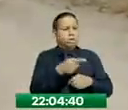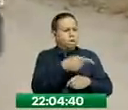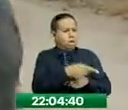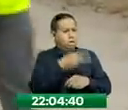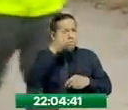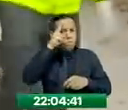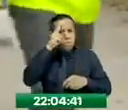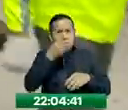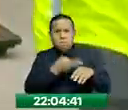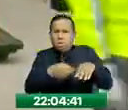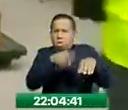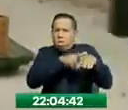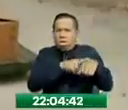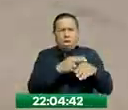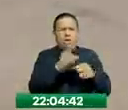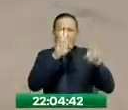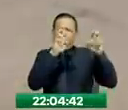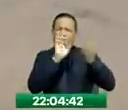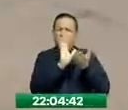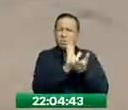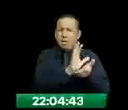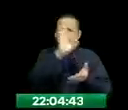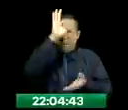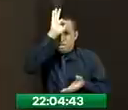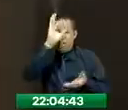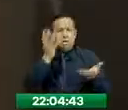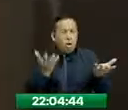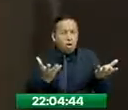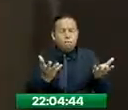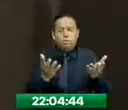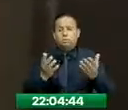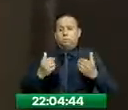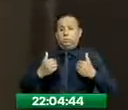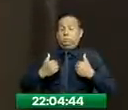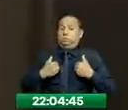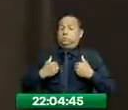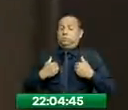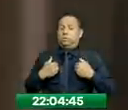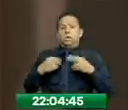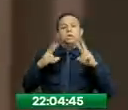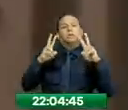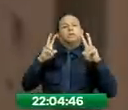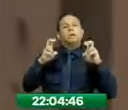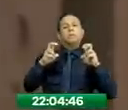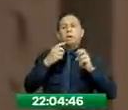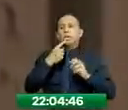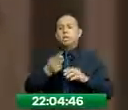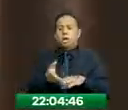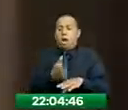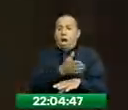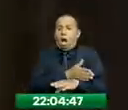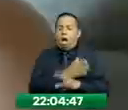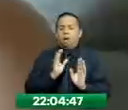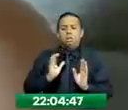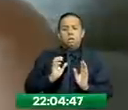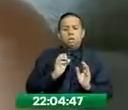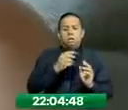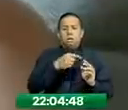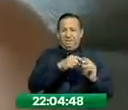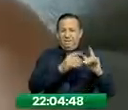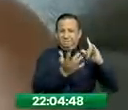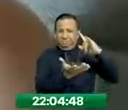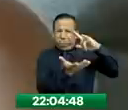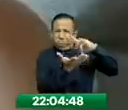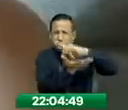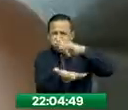sobreprecios en hospitales el ies prefirió solo hablar de la forma como lo ayudaron en aquel momento y lo que queríamos era